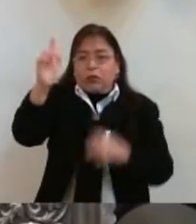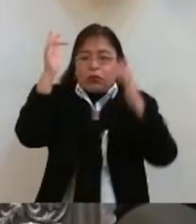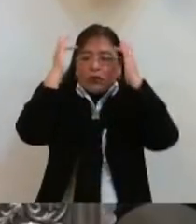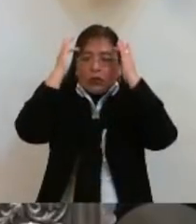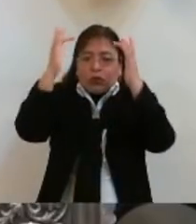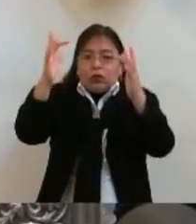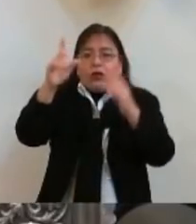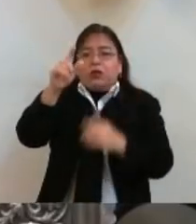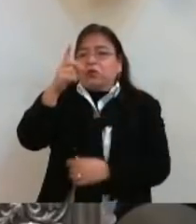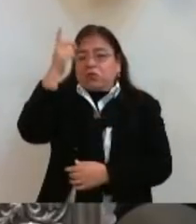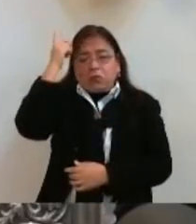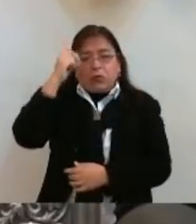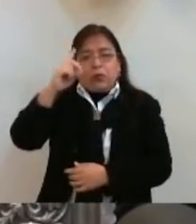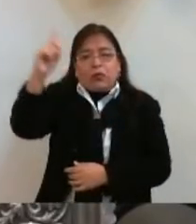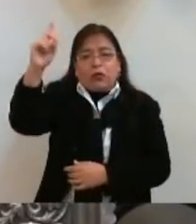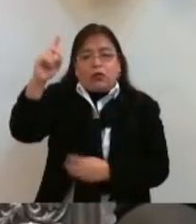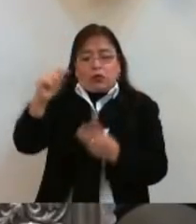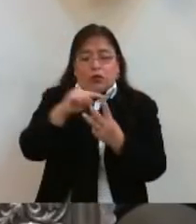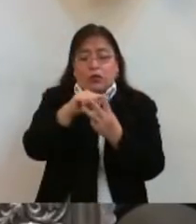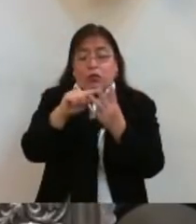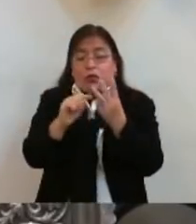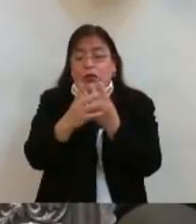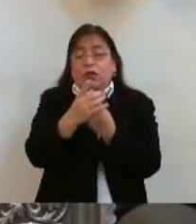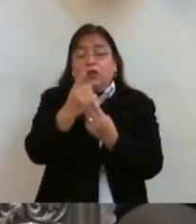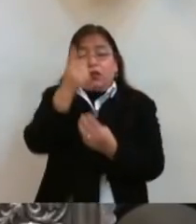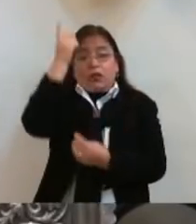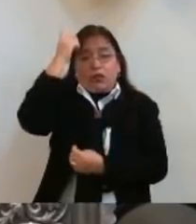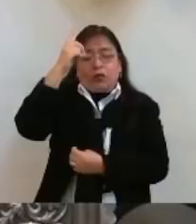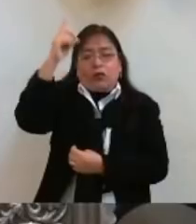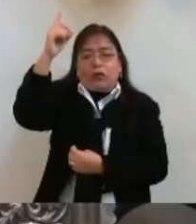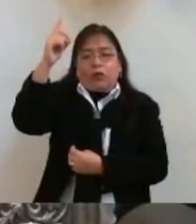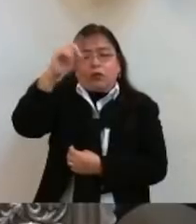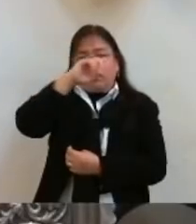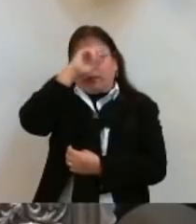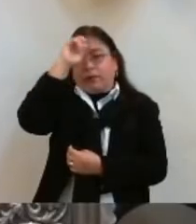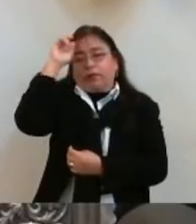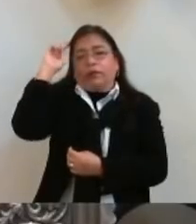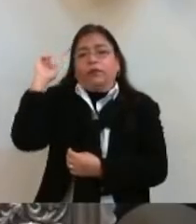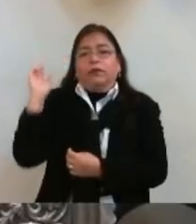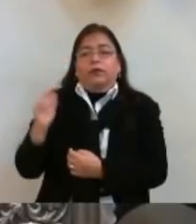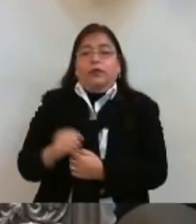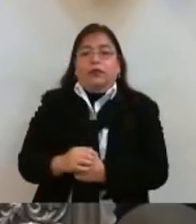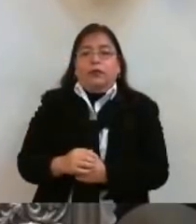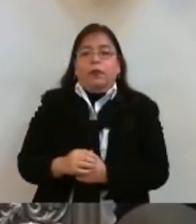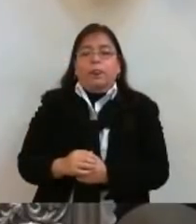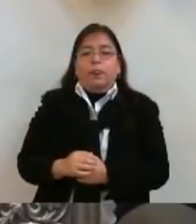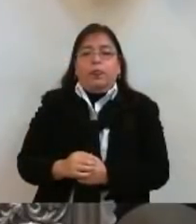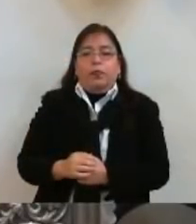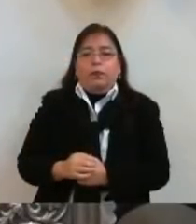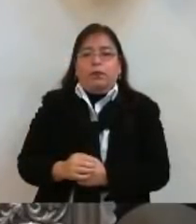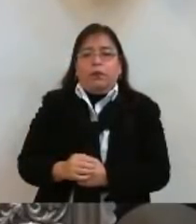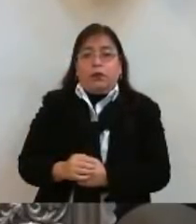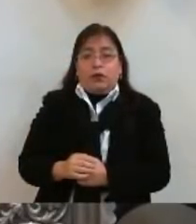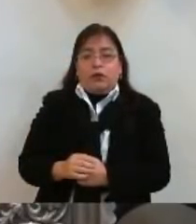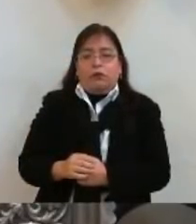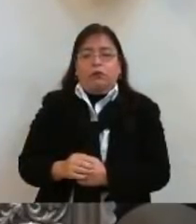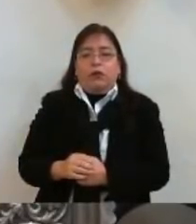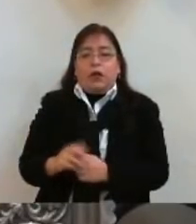Dios. Pero también los magos le dieron